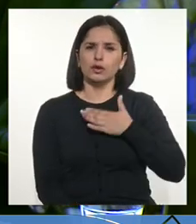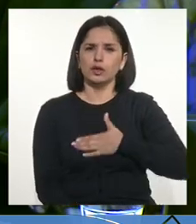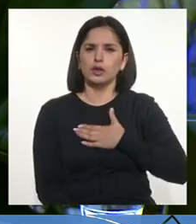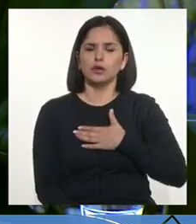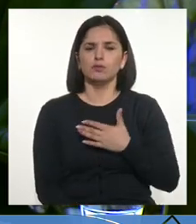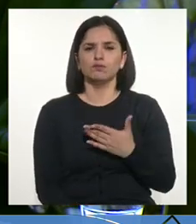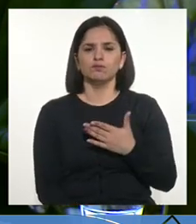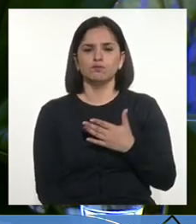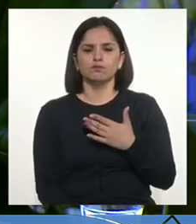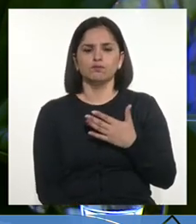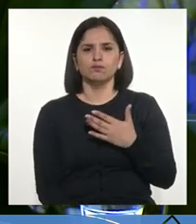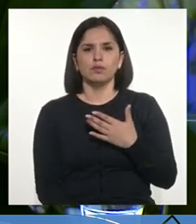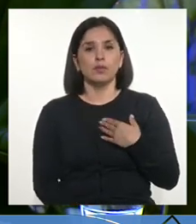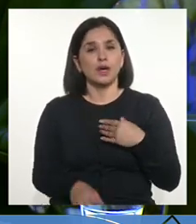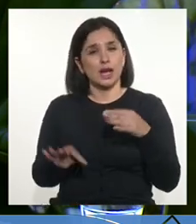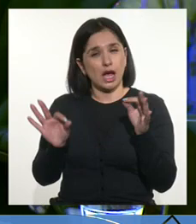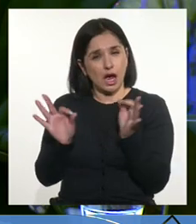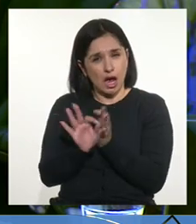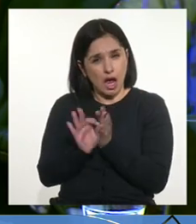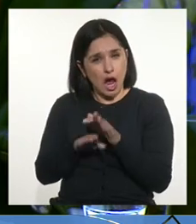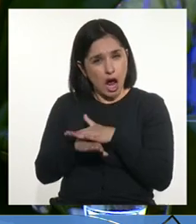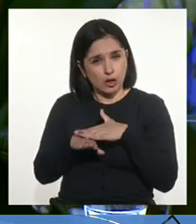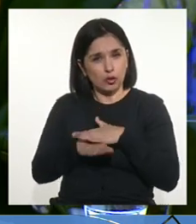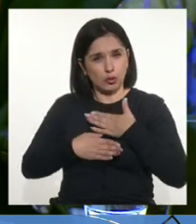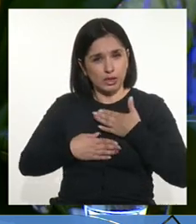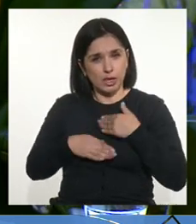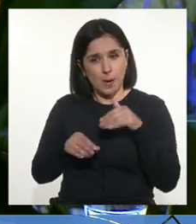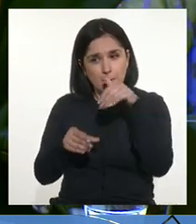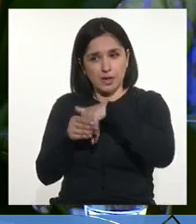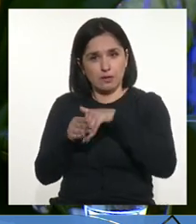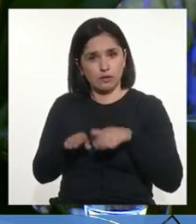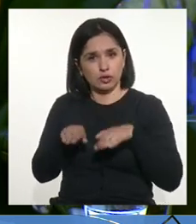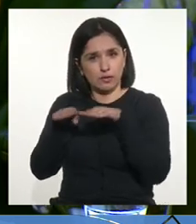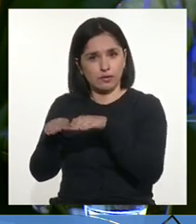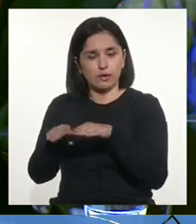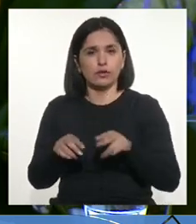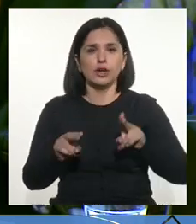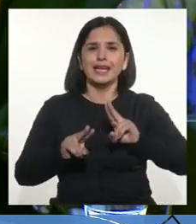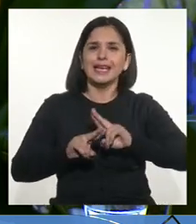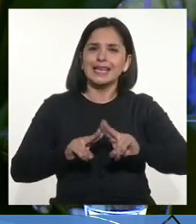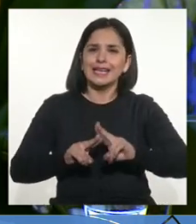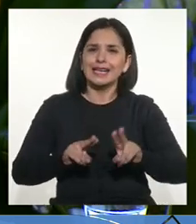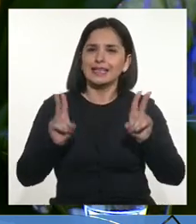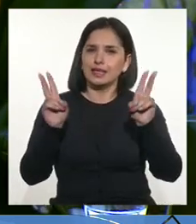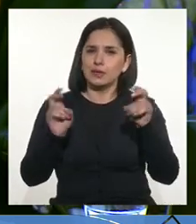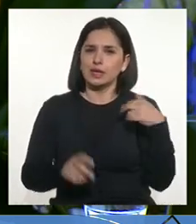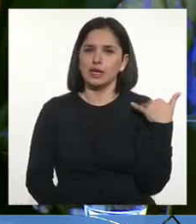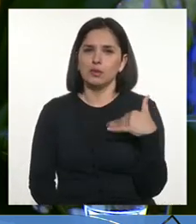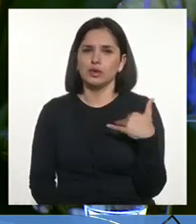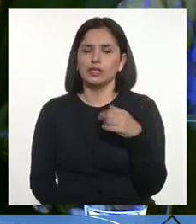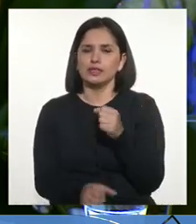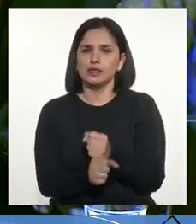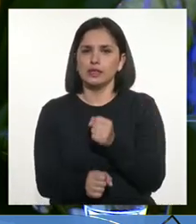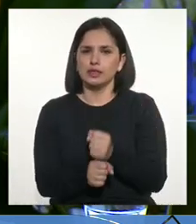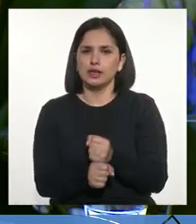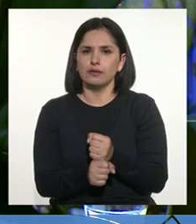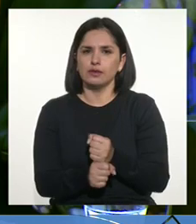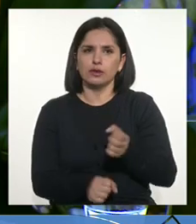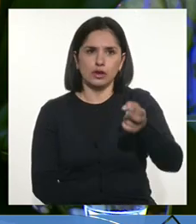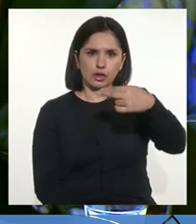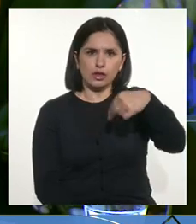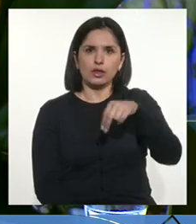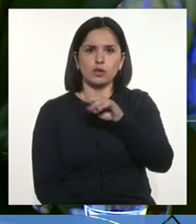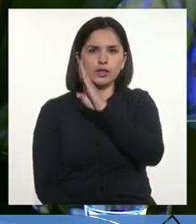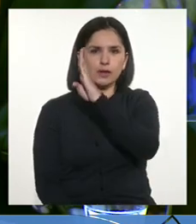para fundamentar mi voto a favor el hecho de la importancia de la labor de nuestra